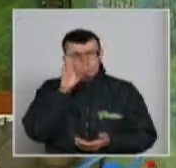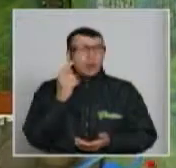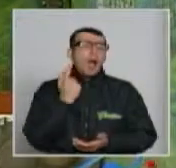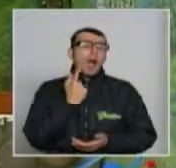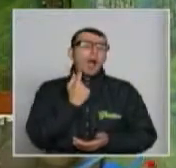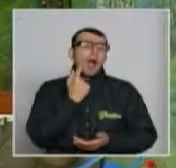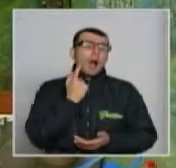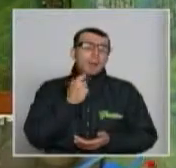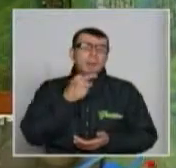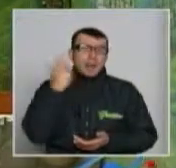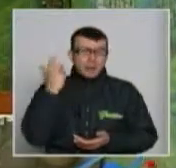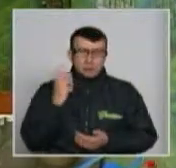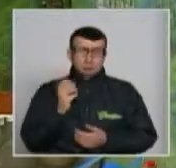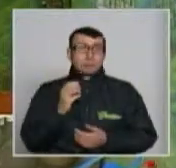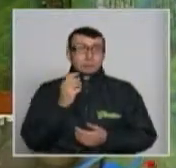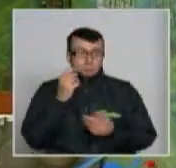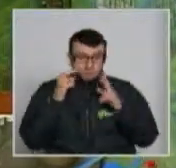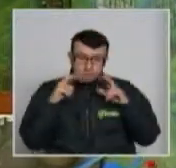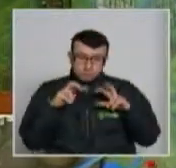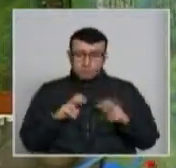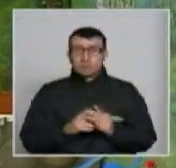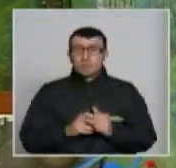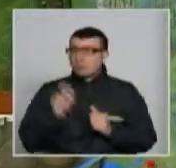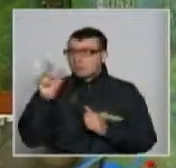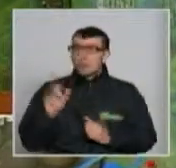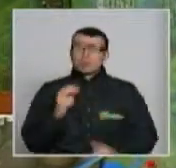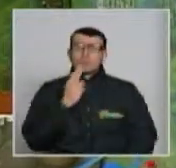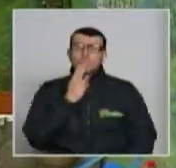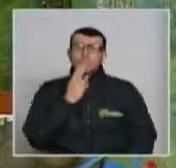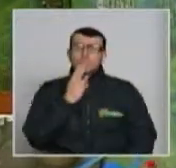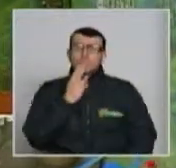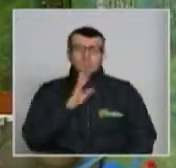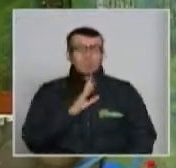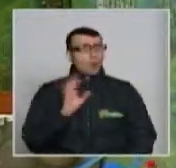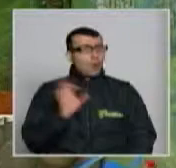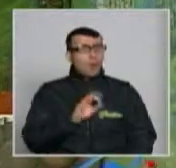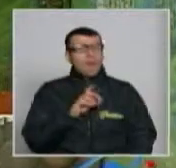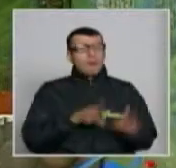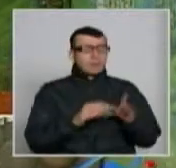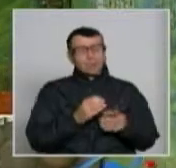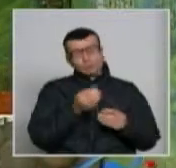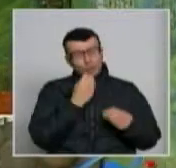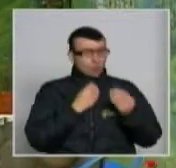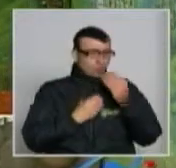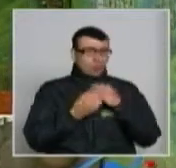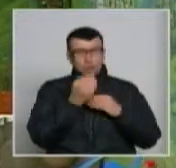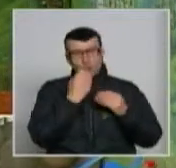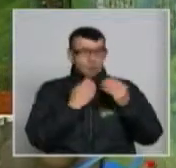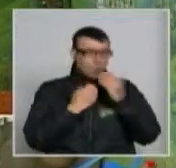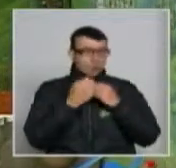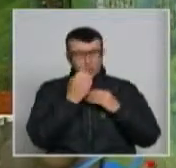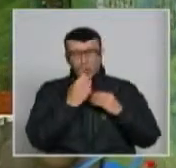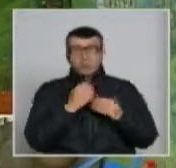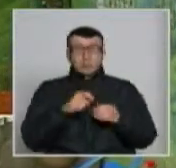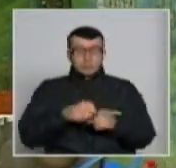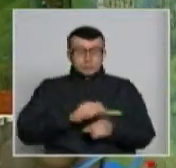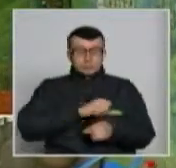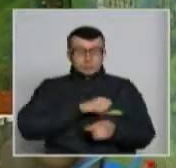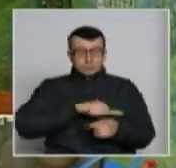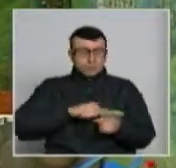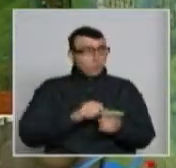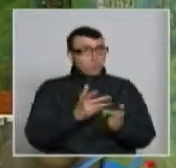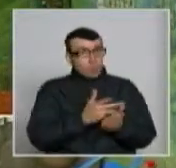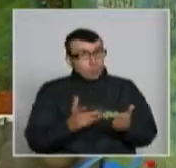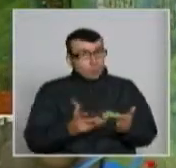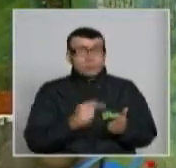estudiarlas. El que es fumador, la persona que come ciertos alimentos químicos y preservativos y demás, estos